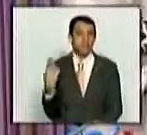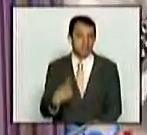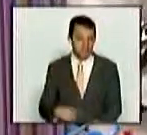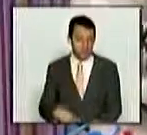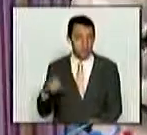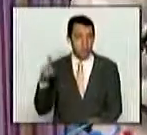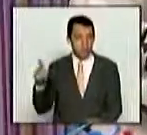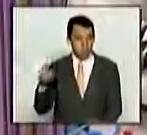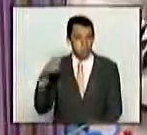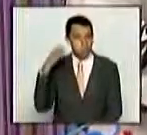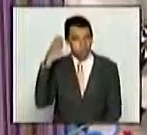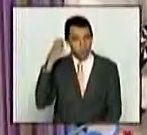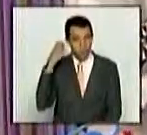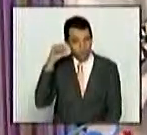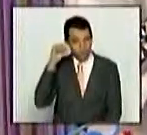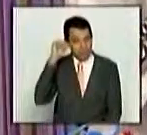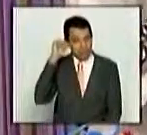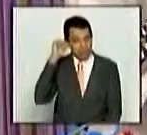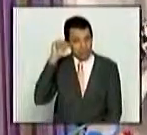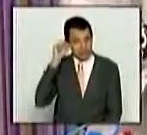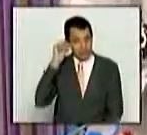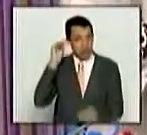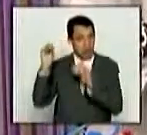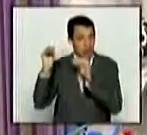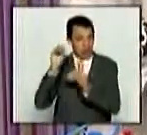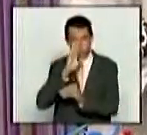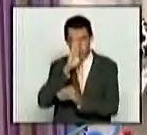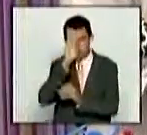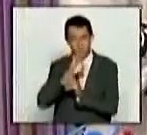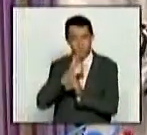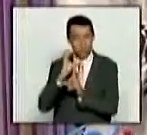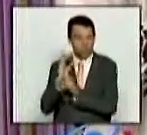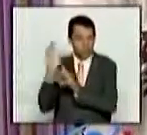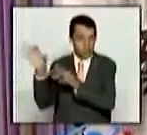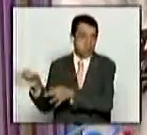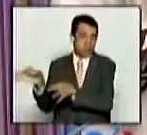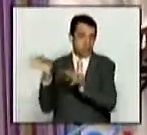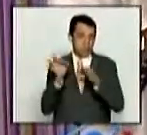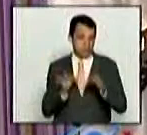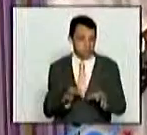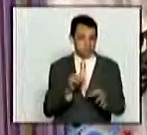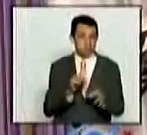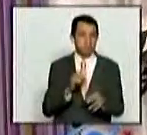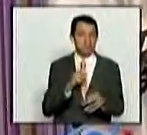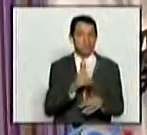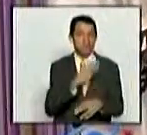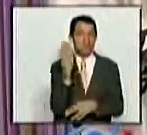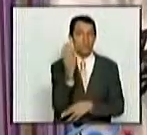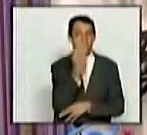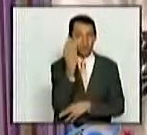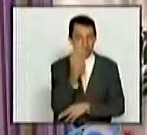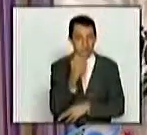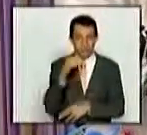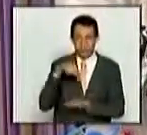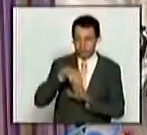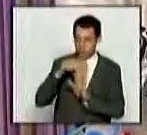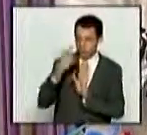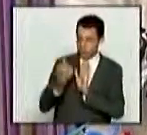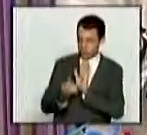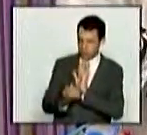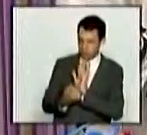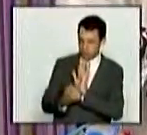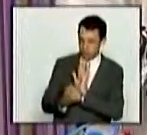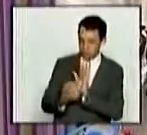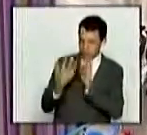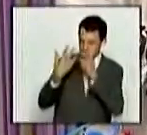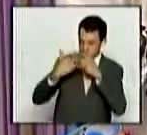de la acupuntura. En ese orden de ideas entendemos que la medicina tradicional china comprende al ser humano de una manera mucho más